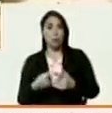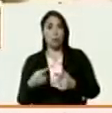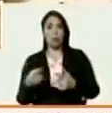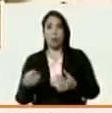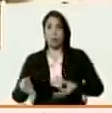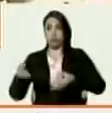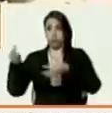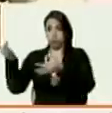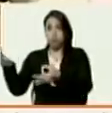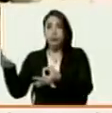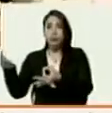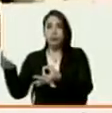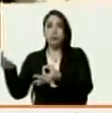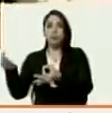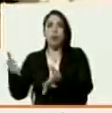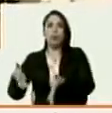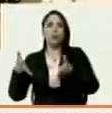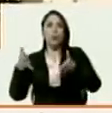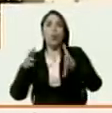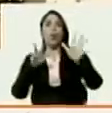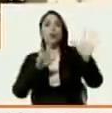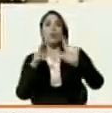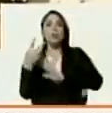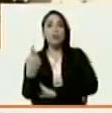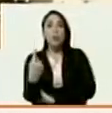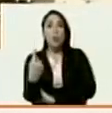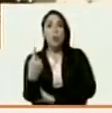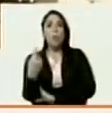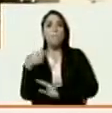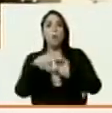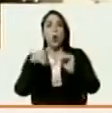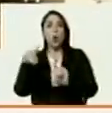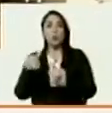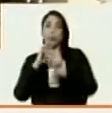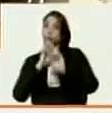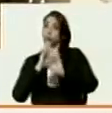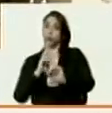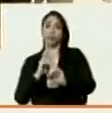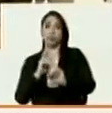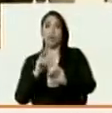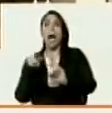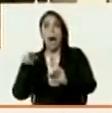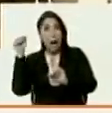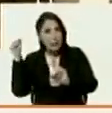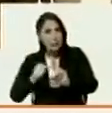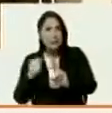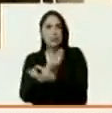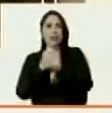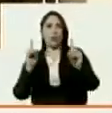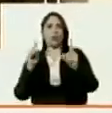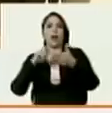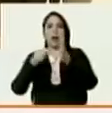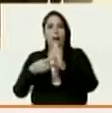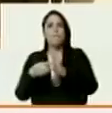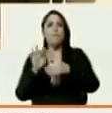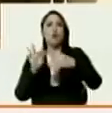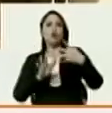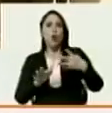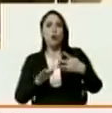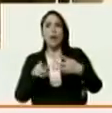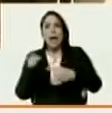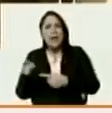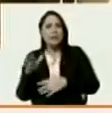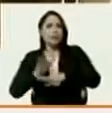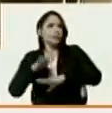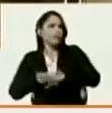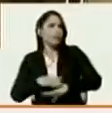obtuvo 81 votos. Ese es el resultado, así es en democracia. Ahora, ¿es un hecho inédito